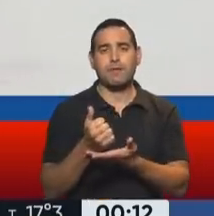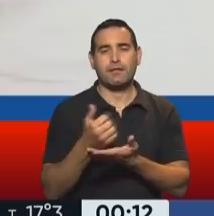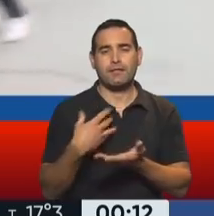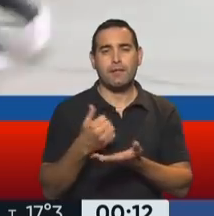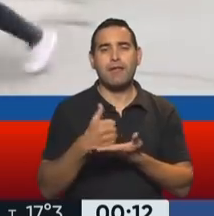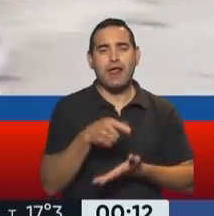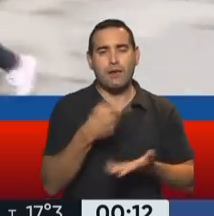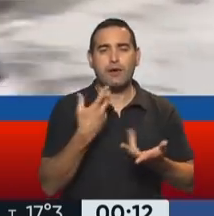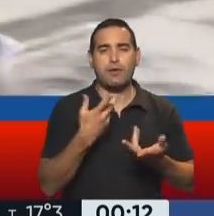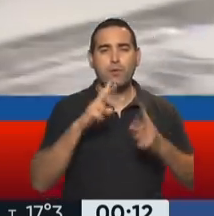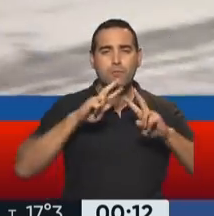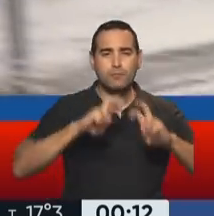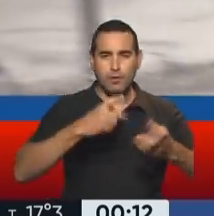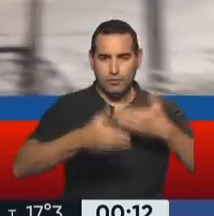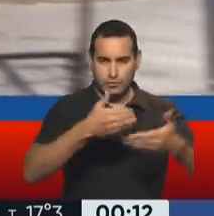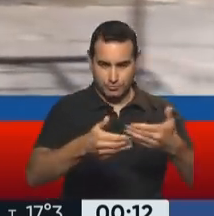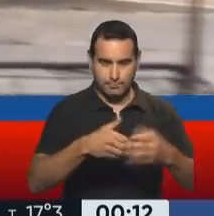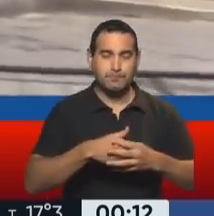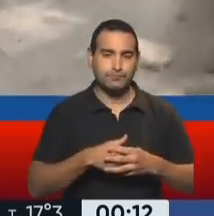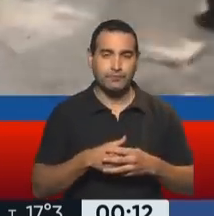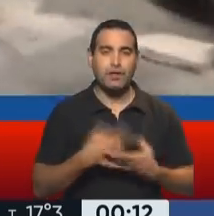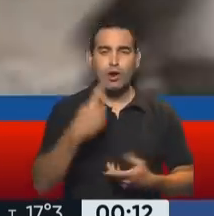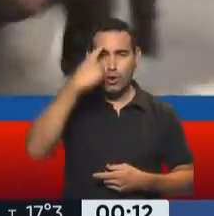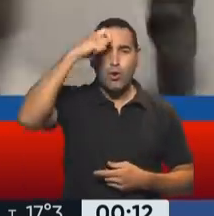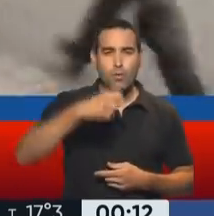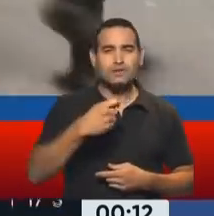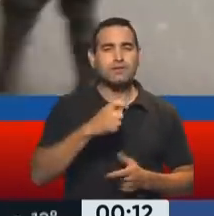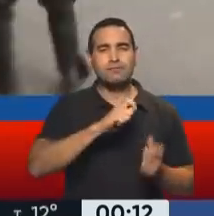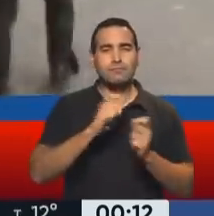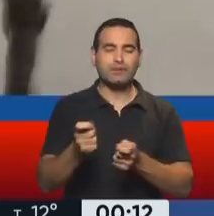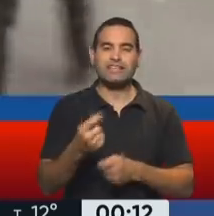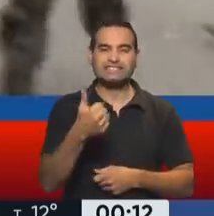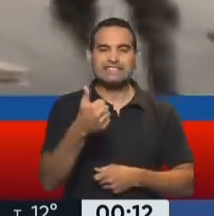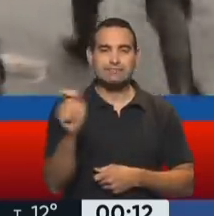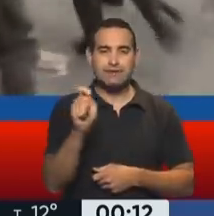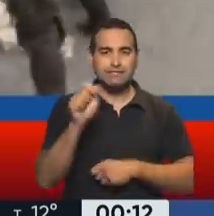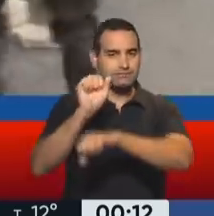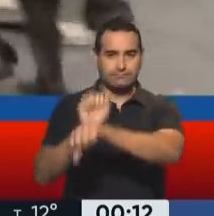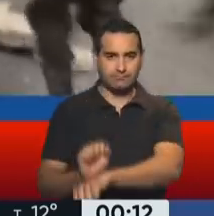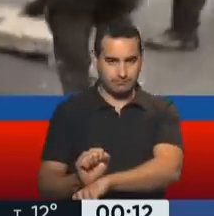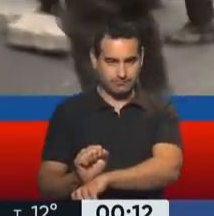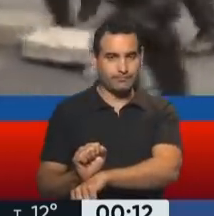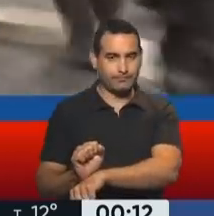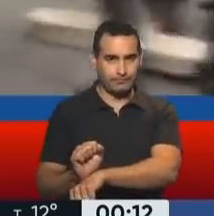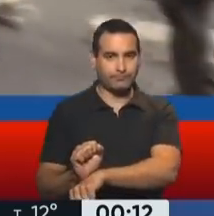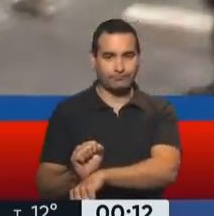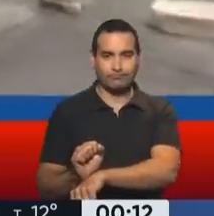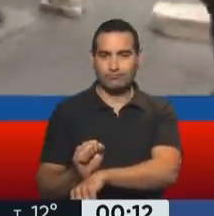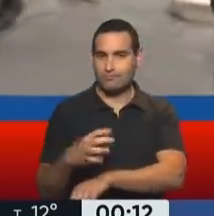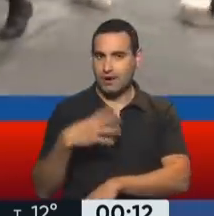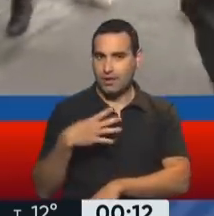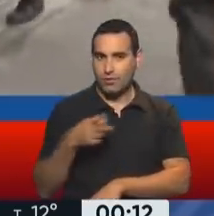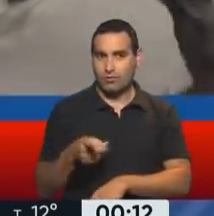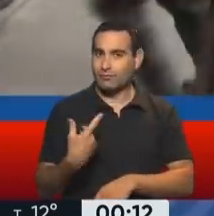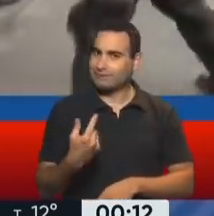avanza. El juez dispuso 6 meses de detención, ¿ya? Ante el evidente riesgo de